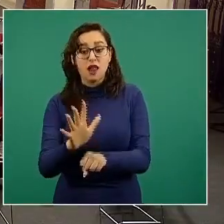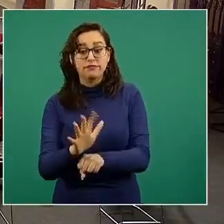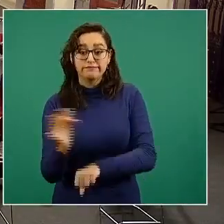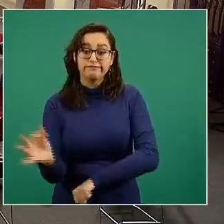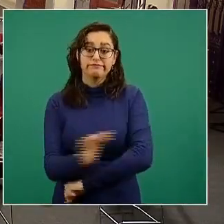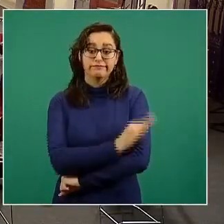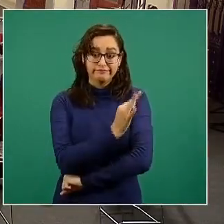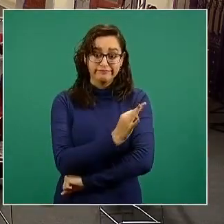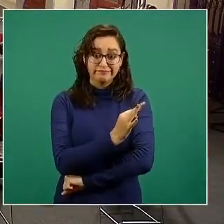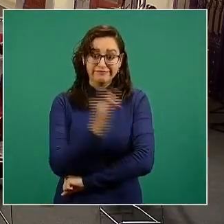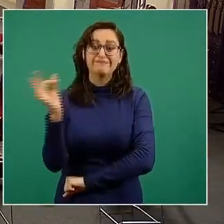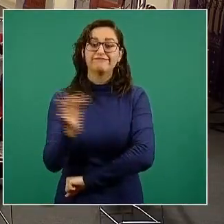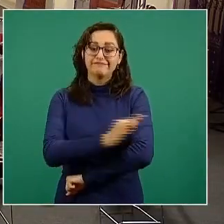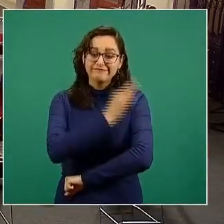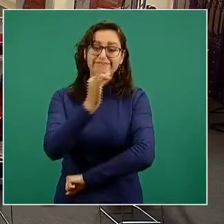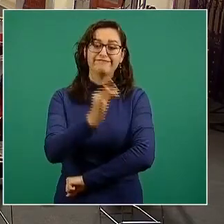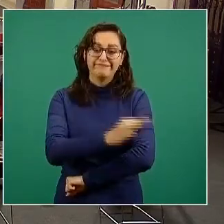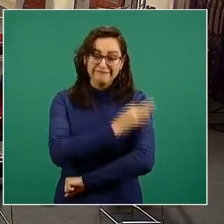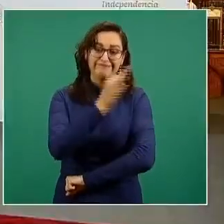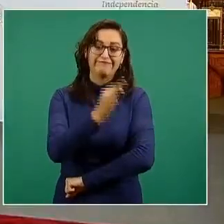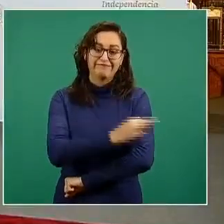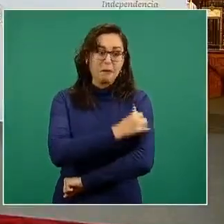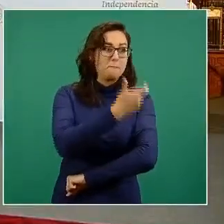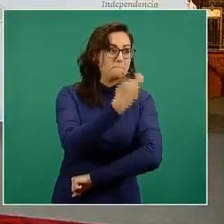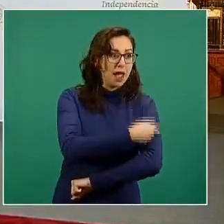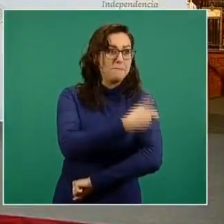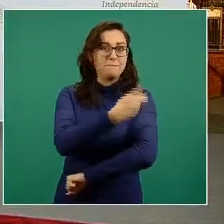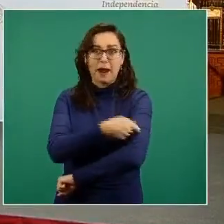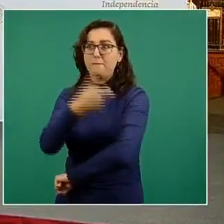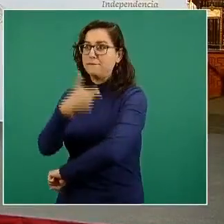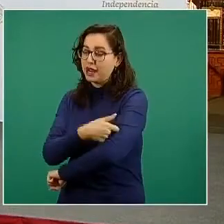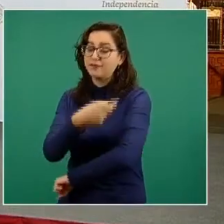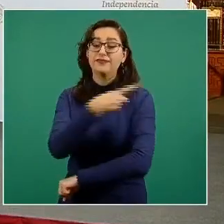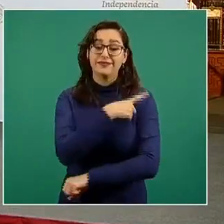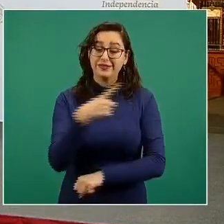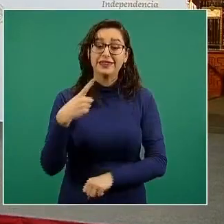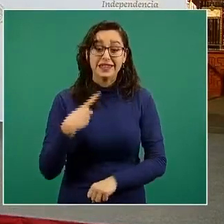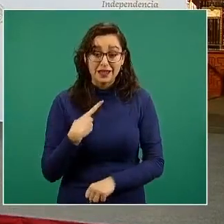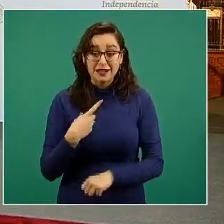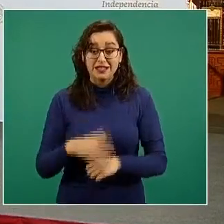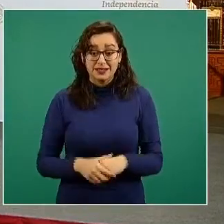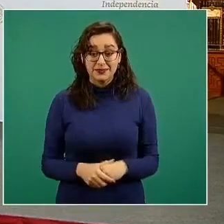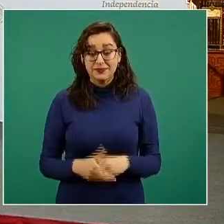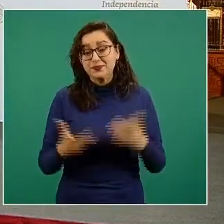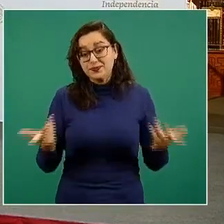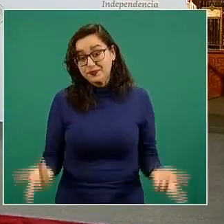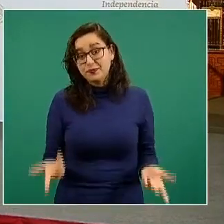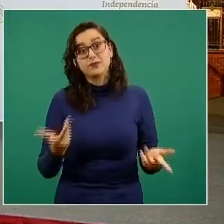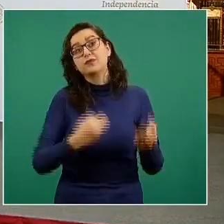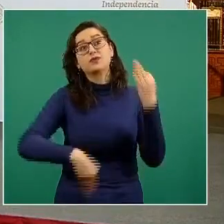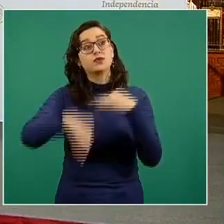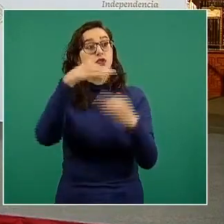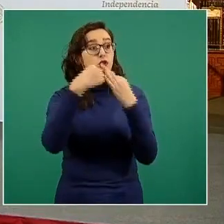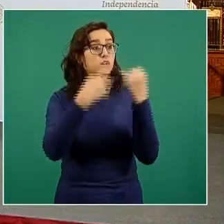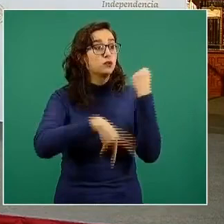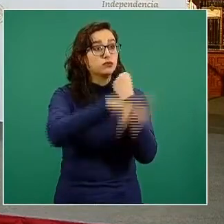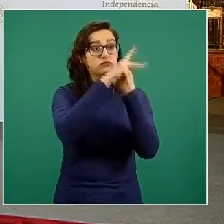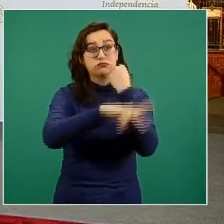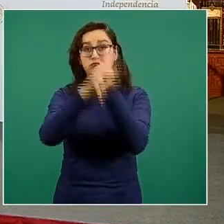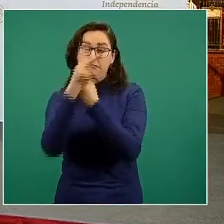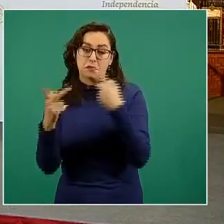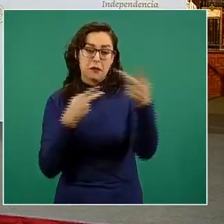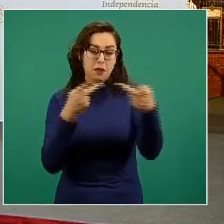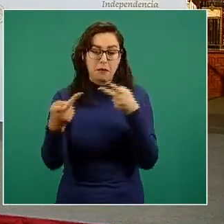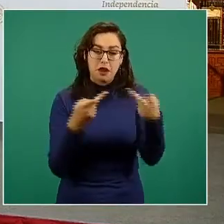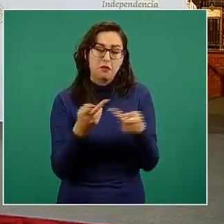Recordar que la respuesta que hemos tenido prácticamente todos los países es muy semejante y se